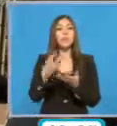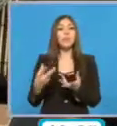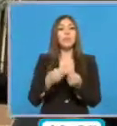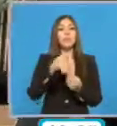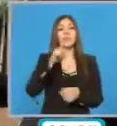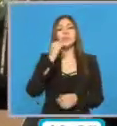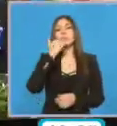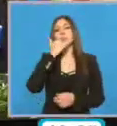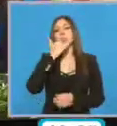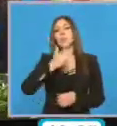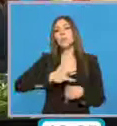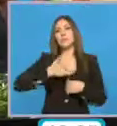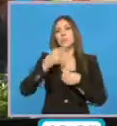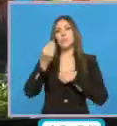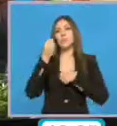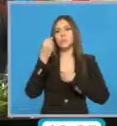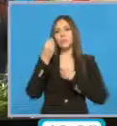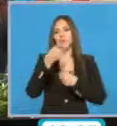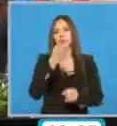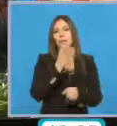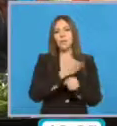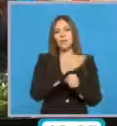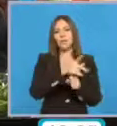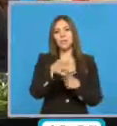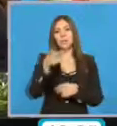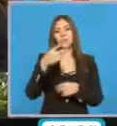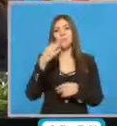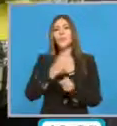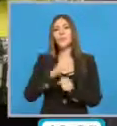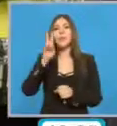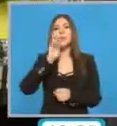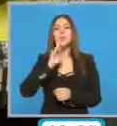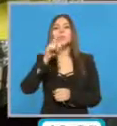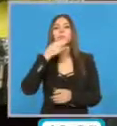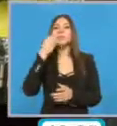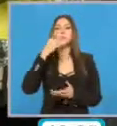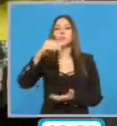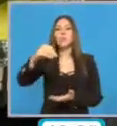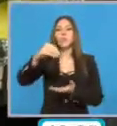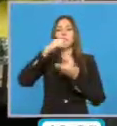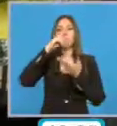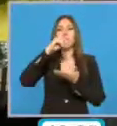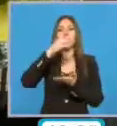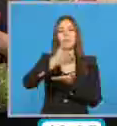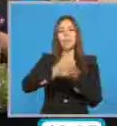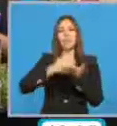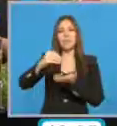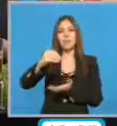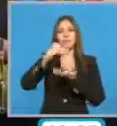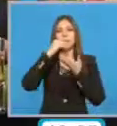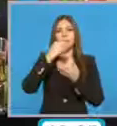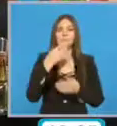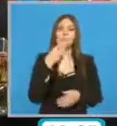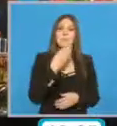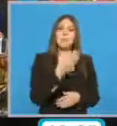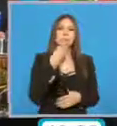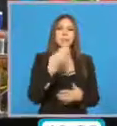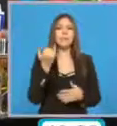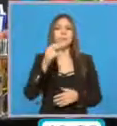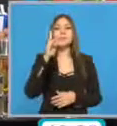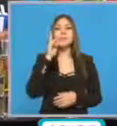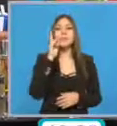lo Sí, siento, ya se los está preparando, lo siento, Lili. pero me voy a Hijo. echar un taco. Está Dios mío, bien, la salsa, la échate salsa. un taquito. La Y salsa con es Se el-